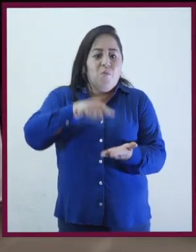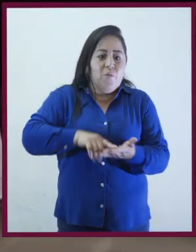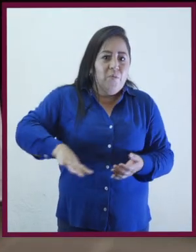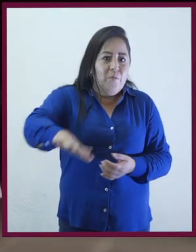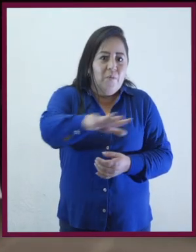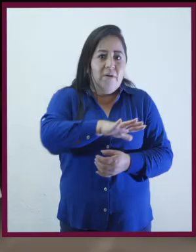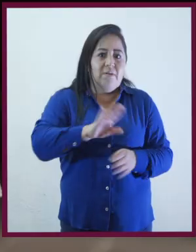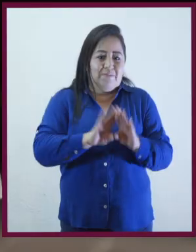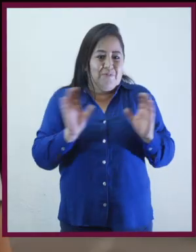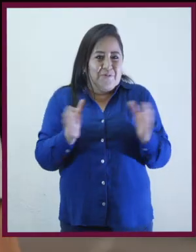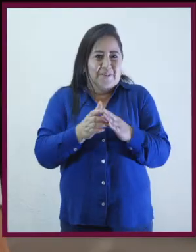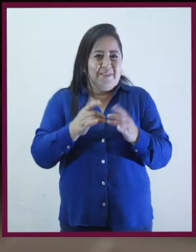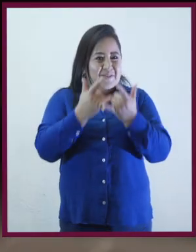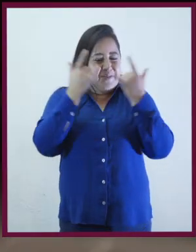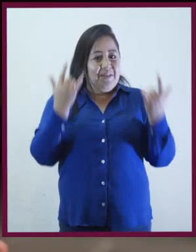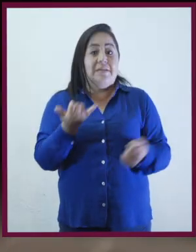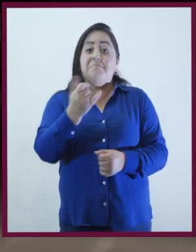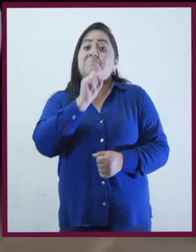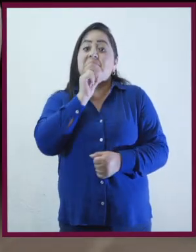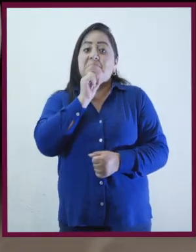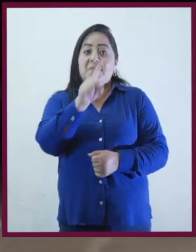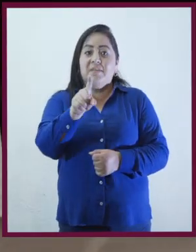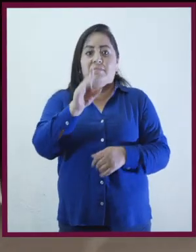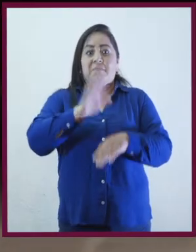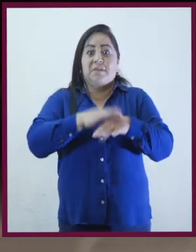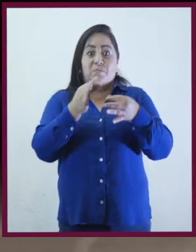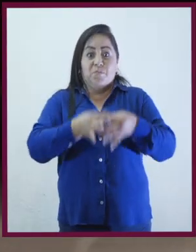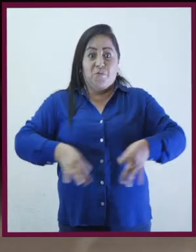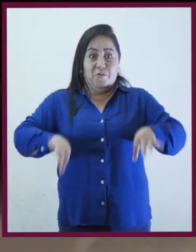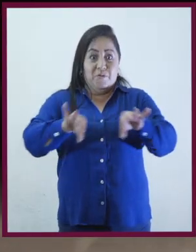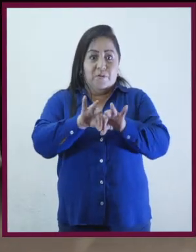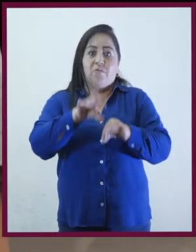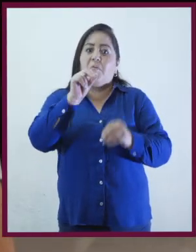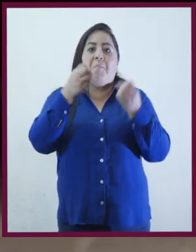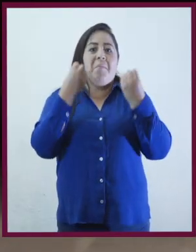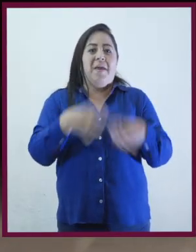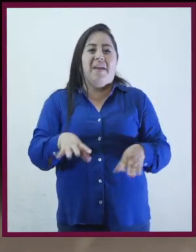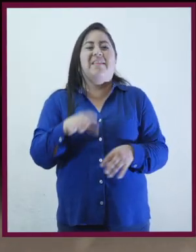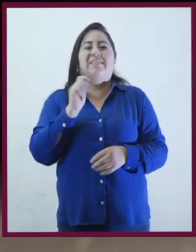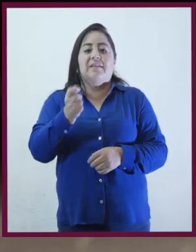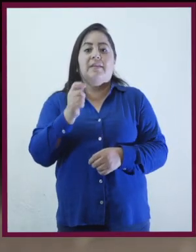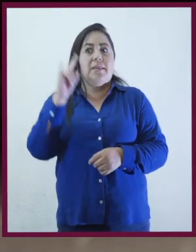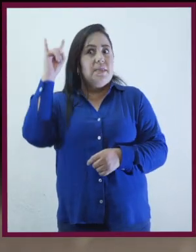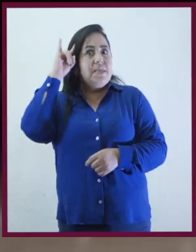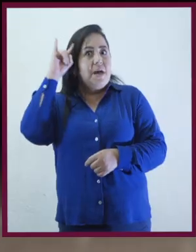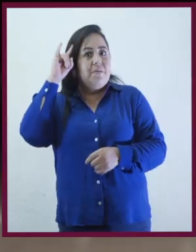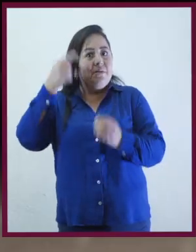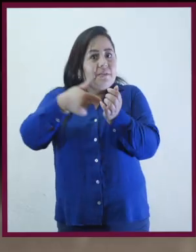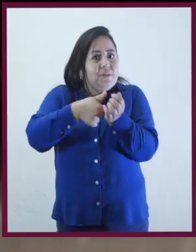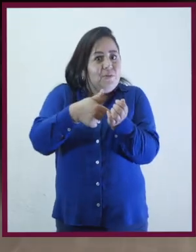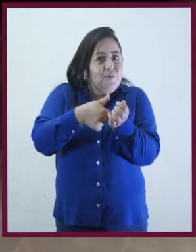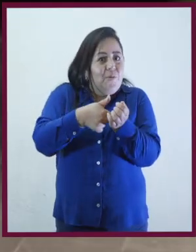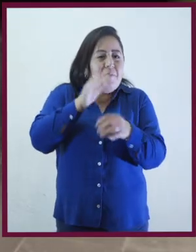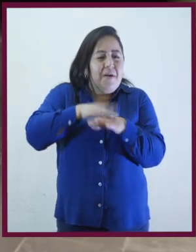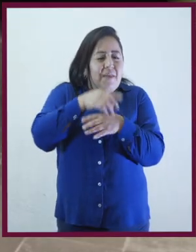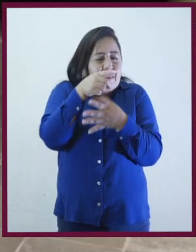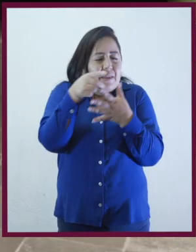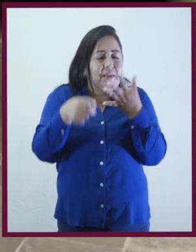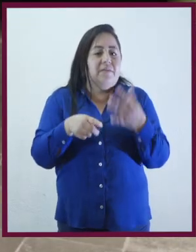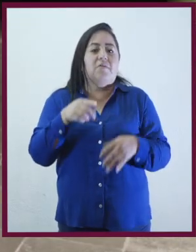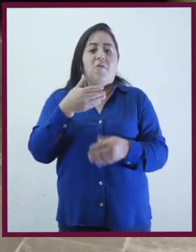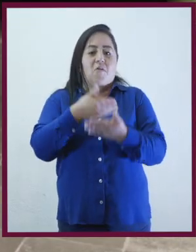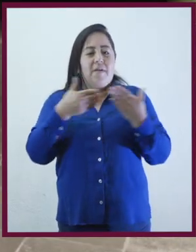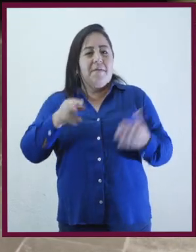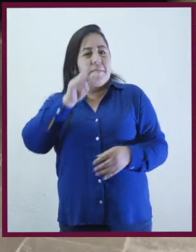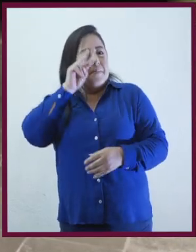nuestro contexto histórico, y así como lo macro es importante, no perdamos de vista que el diablo se esconde en los detalles. Veamos